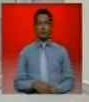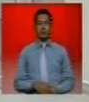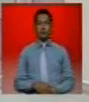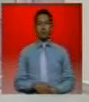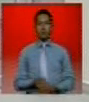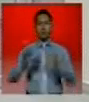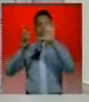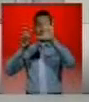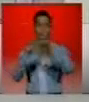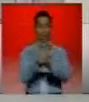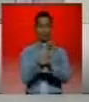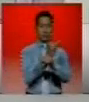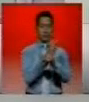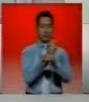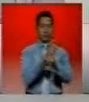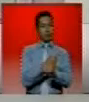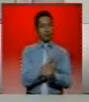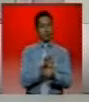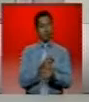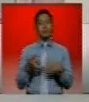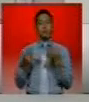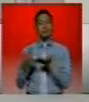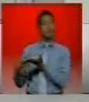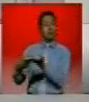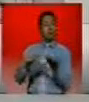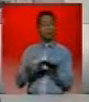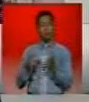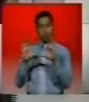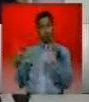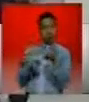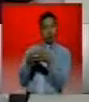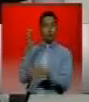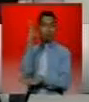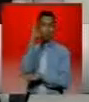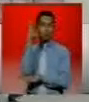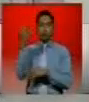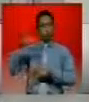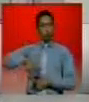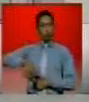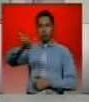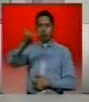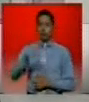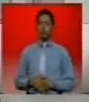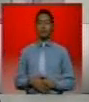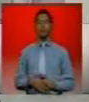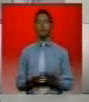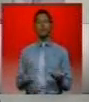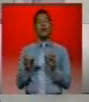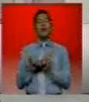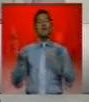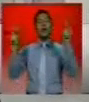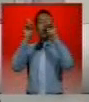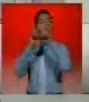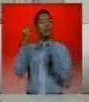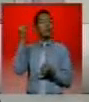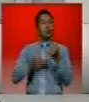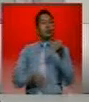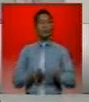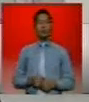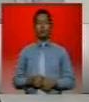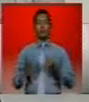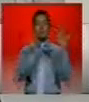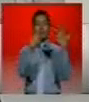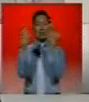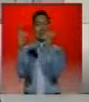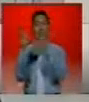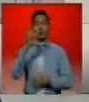19:18, esta reunión del COE Nacional continúa aquí en el ECU 911. Los datos, los últimos que se han dado a conocer de esta tragedia, 650